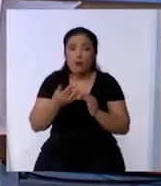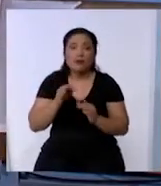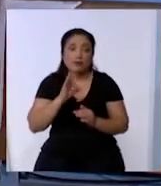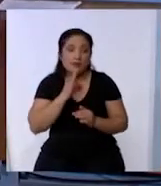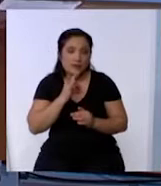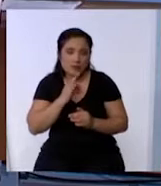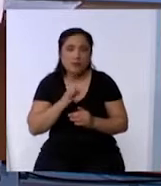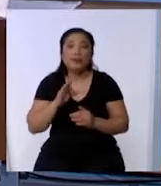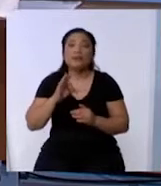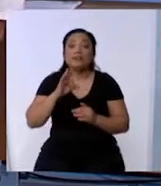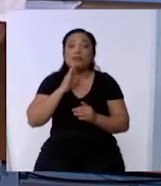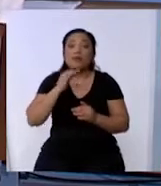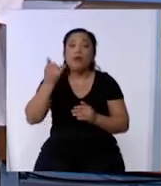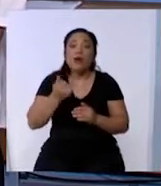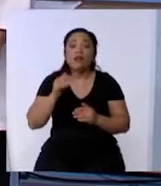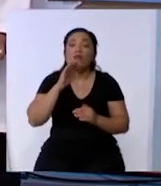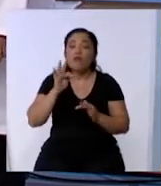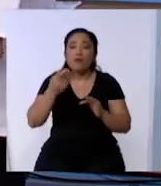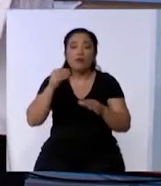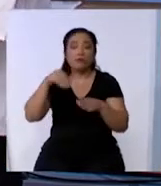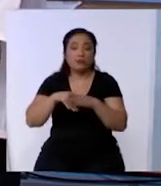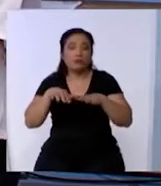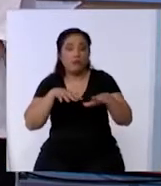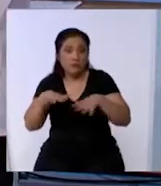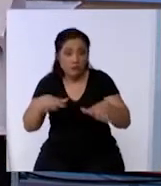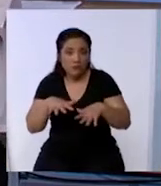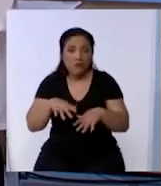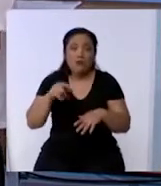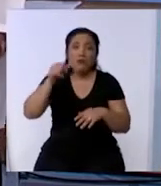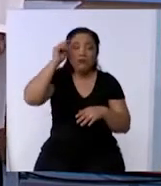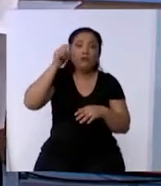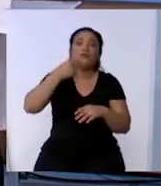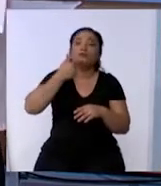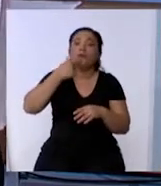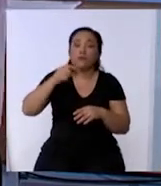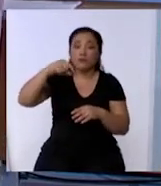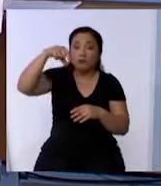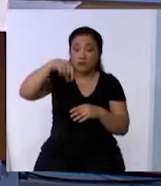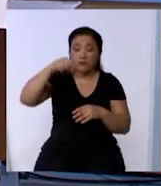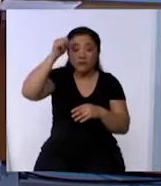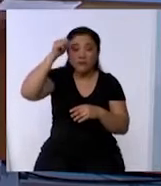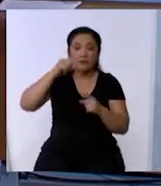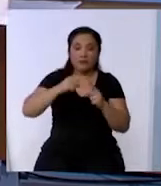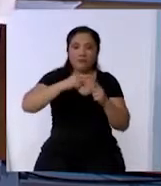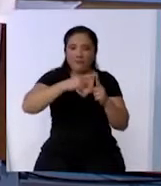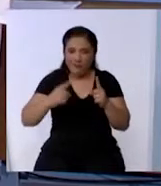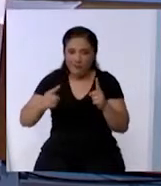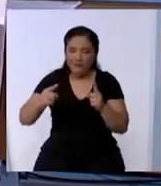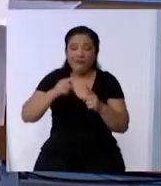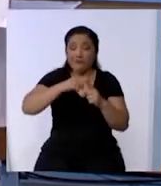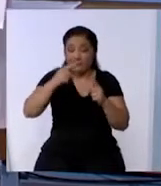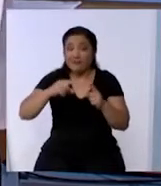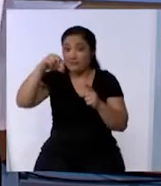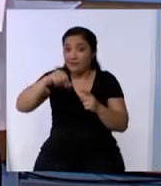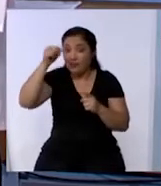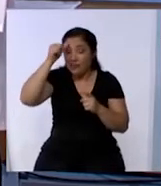representan magnitudes físicas, ¿verdad? La letra Q significa carga eléctrica, okay, la y Q se mide en una unidad